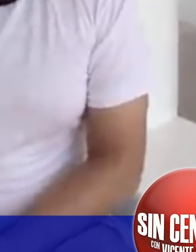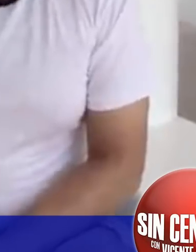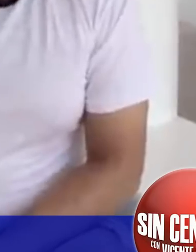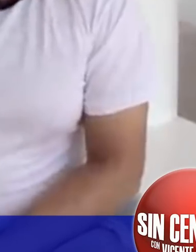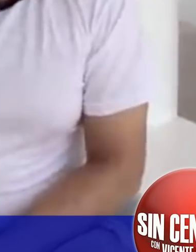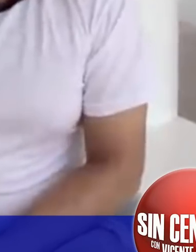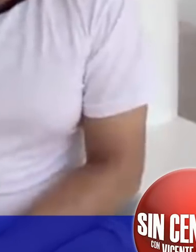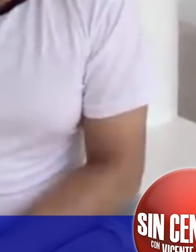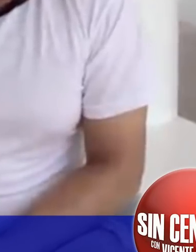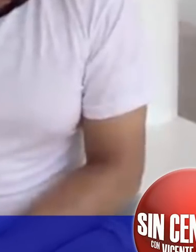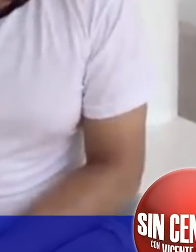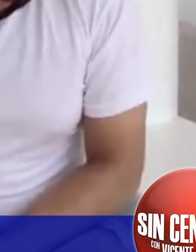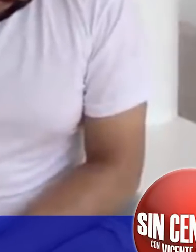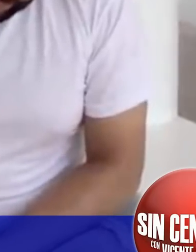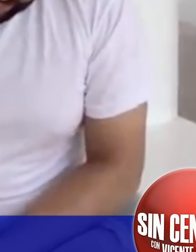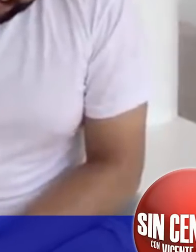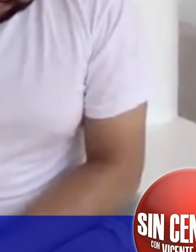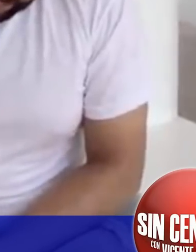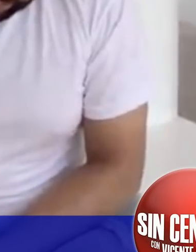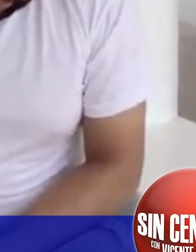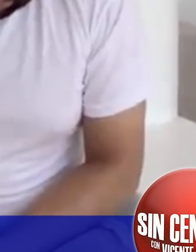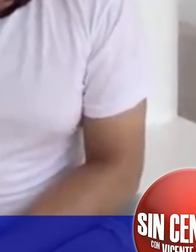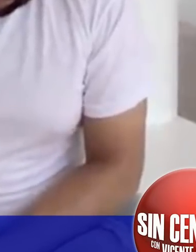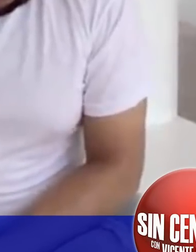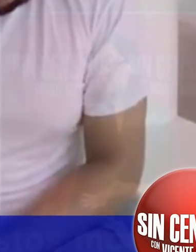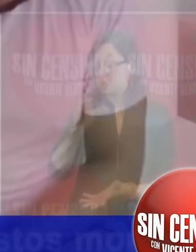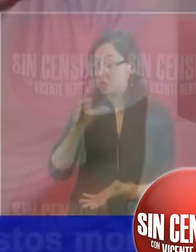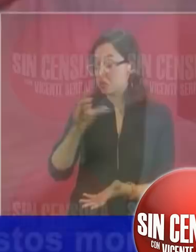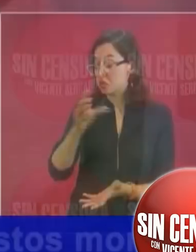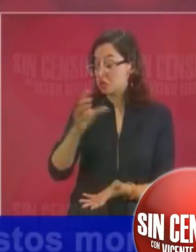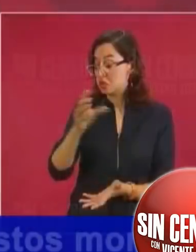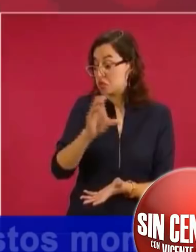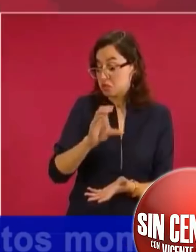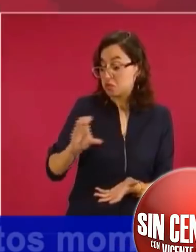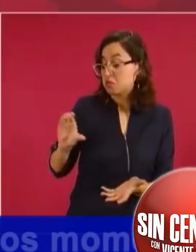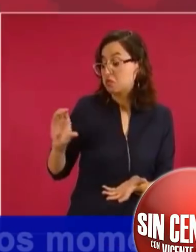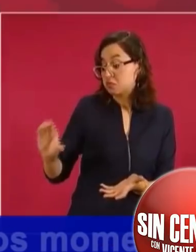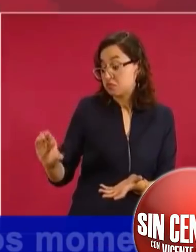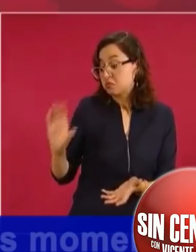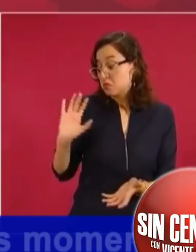presidente Andrés Manuel López Obrador de Vicente Fox en la mañanera.